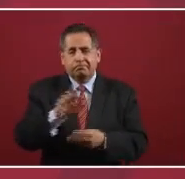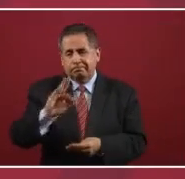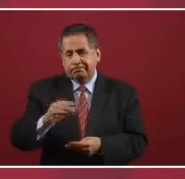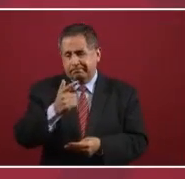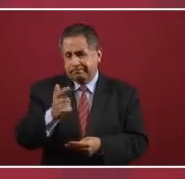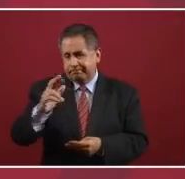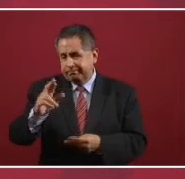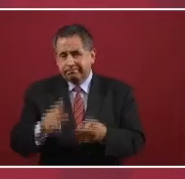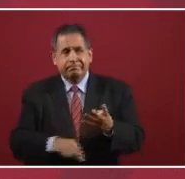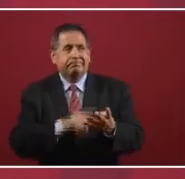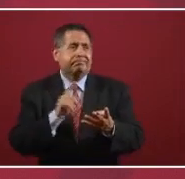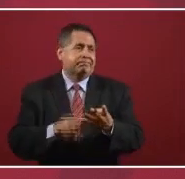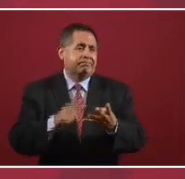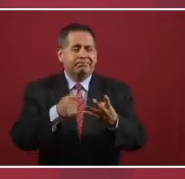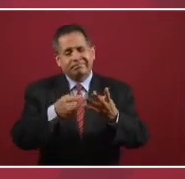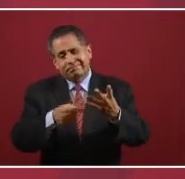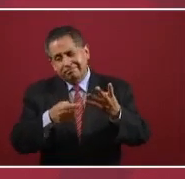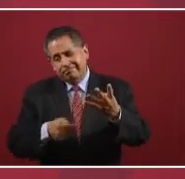Fiscalía.